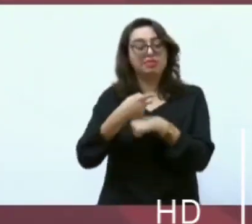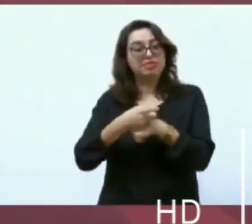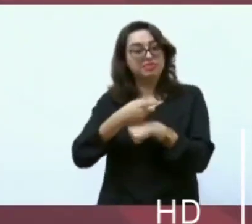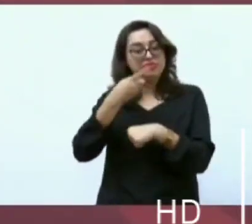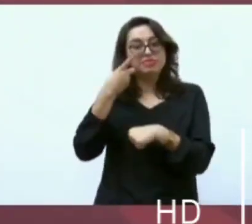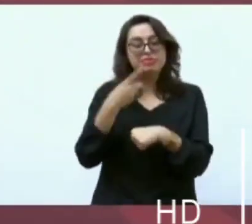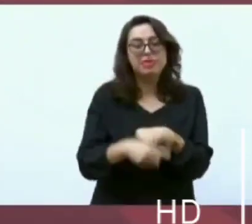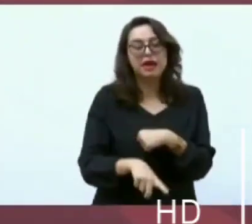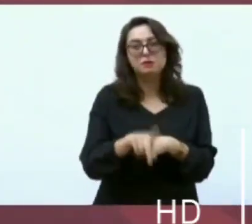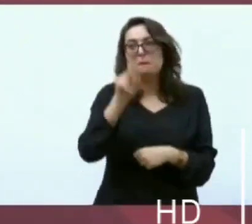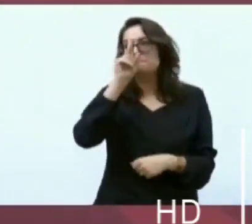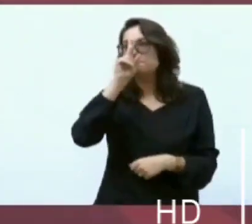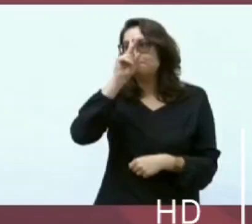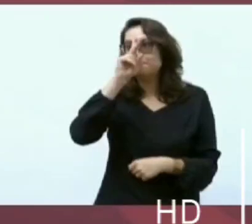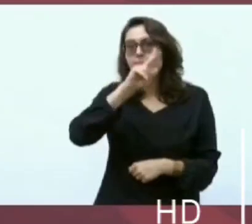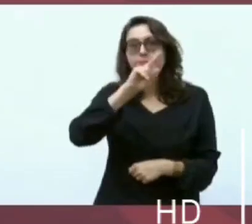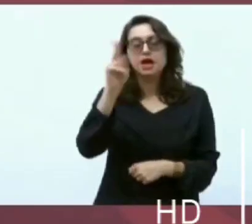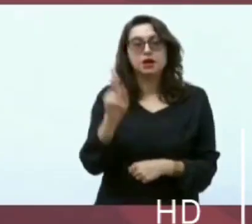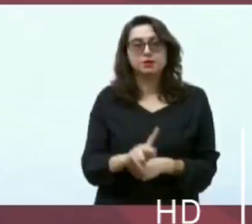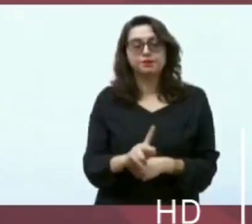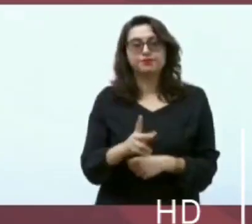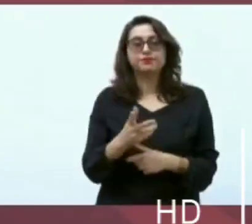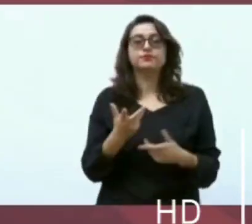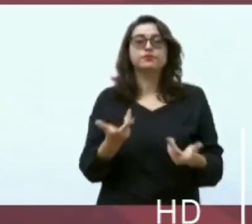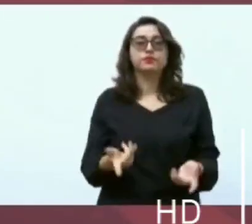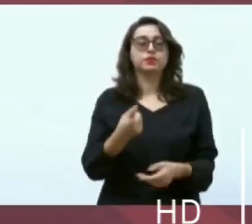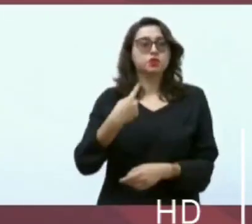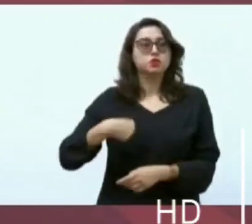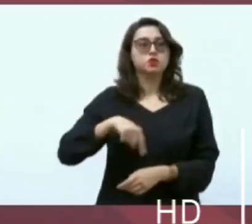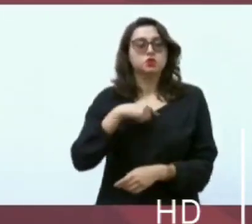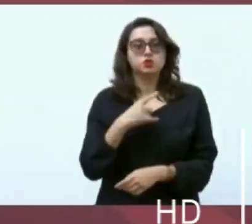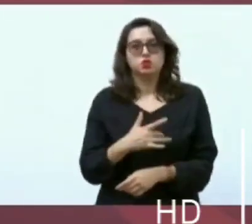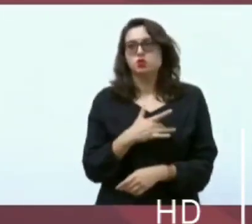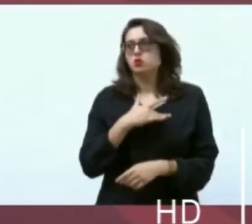Nos importa mucho preservarla,